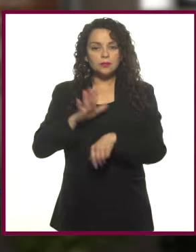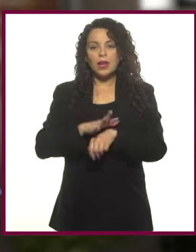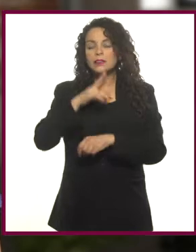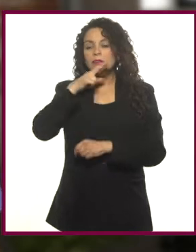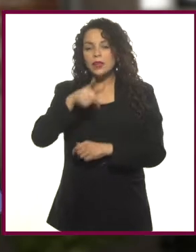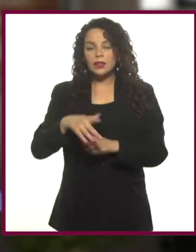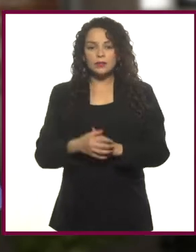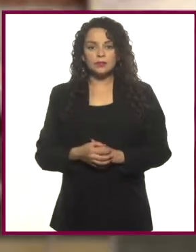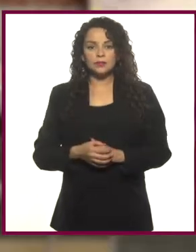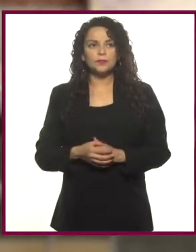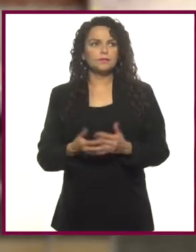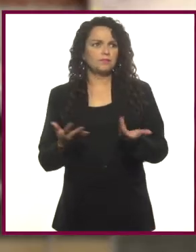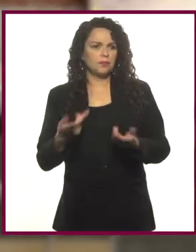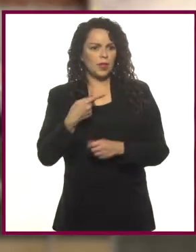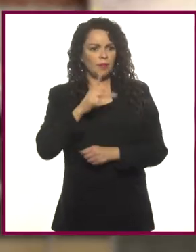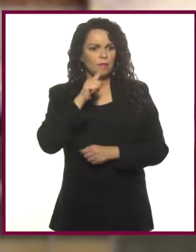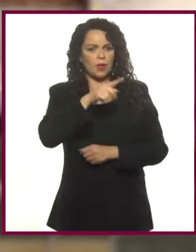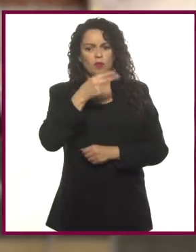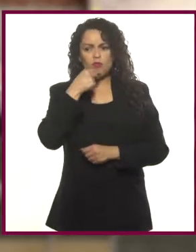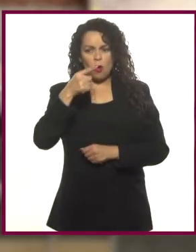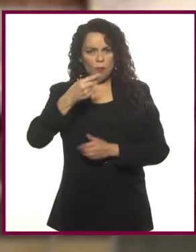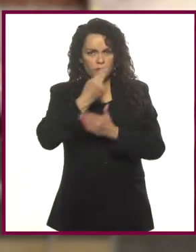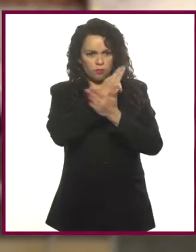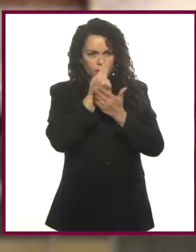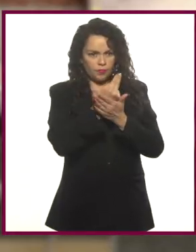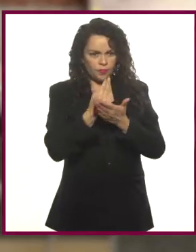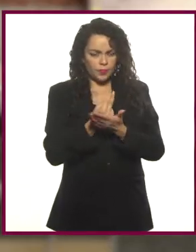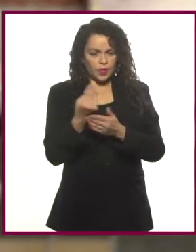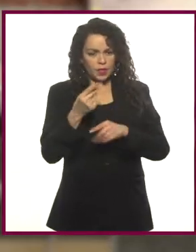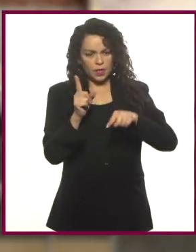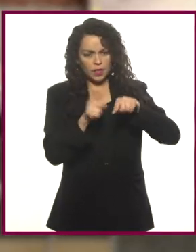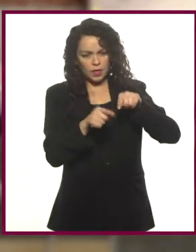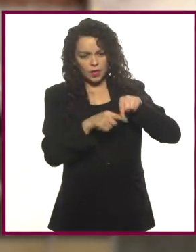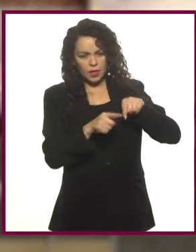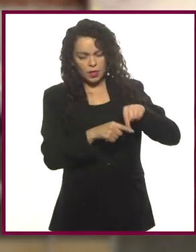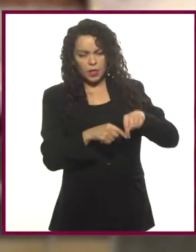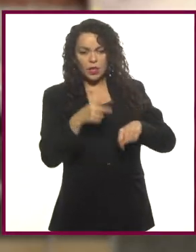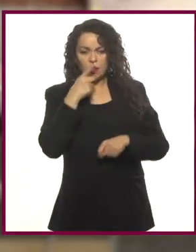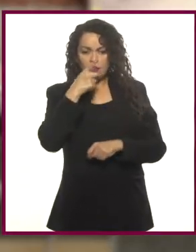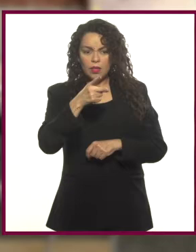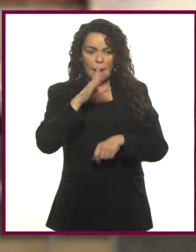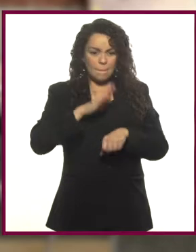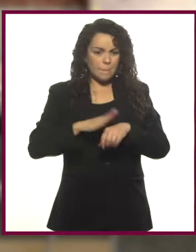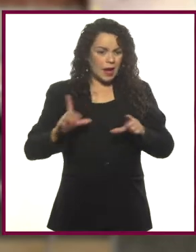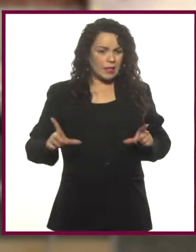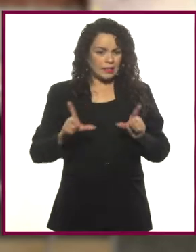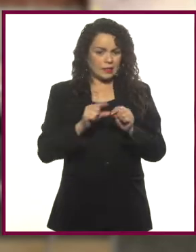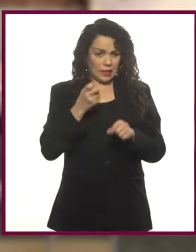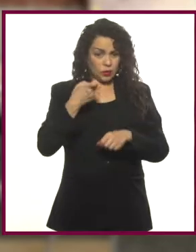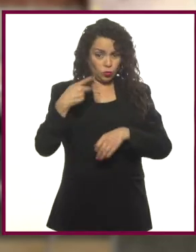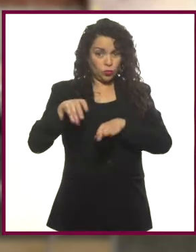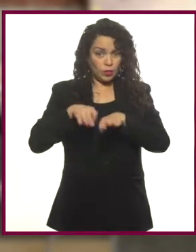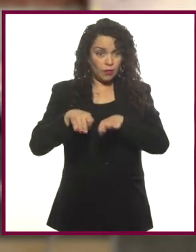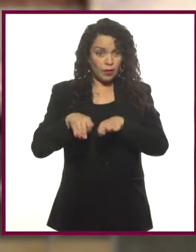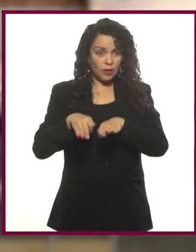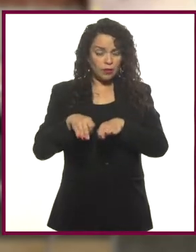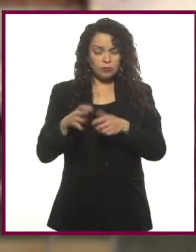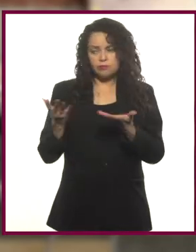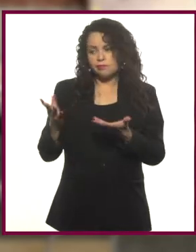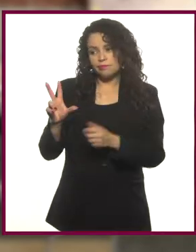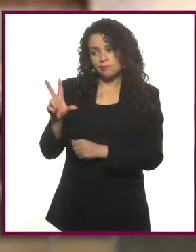efectiva posible. Pero entonces, ¿el trabajo de un diseñador es quitar elementos y decirlo de la manera más sintética